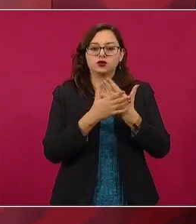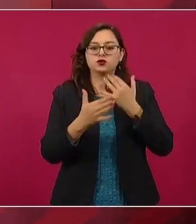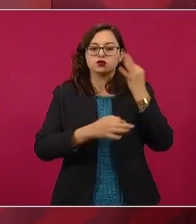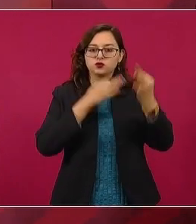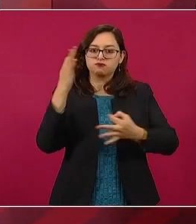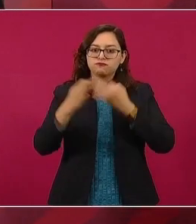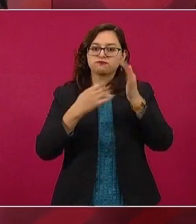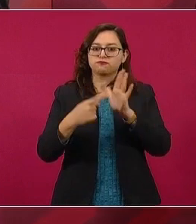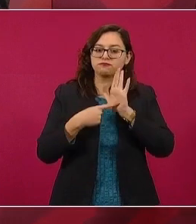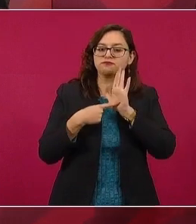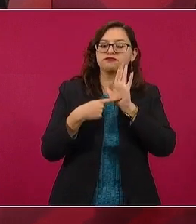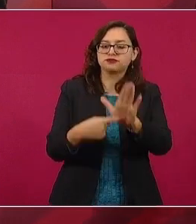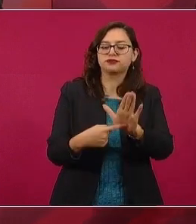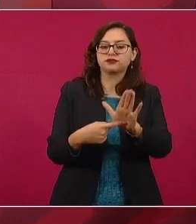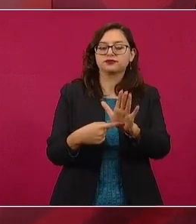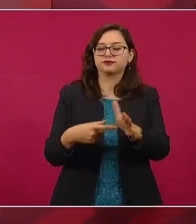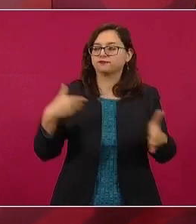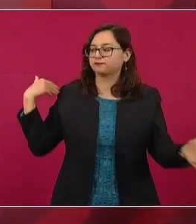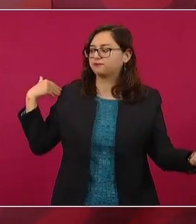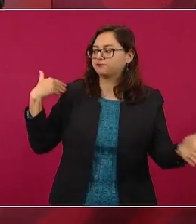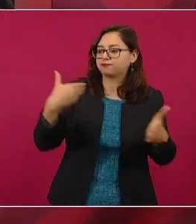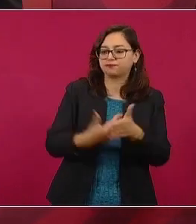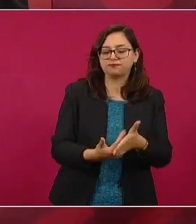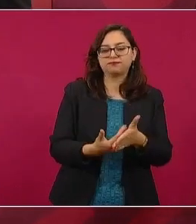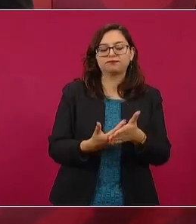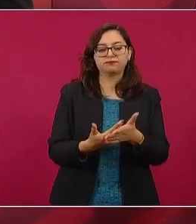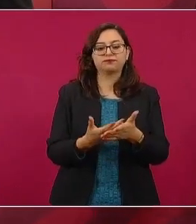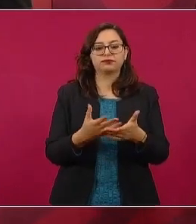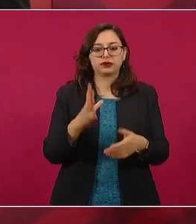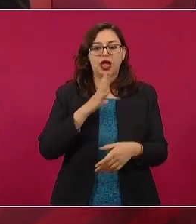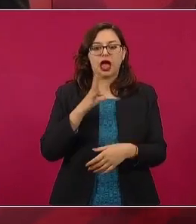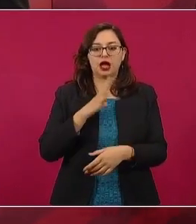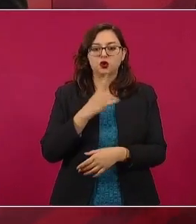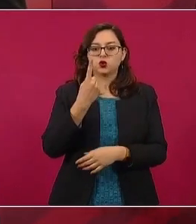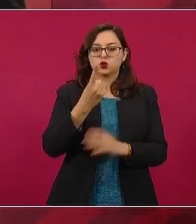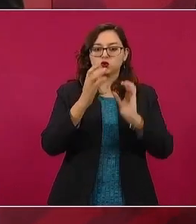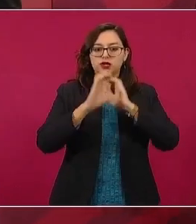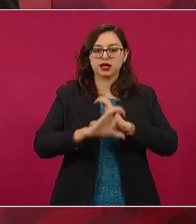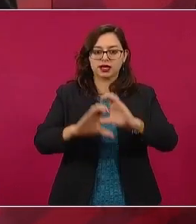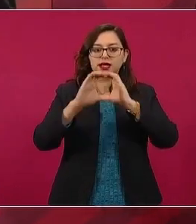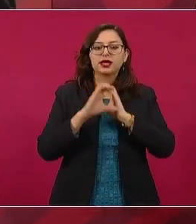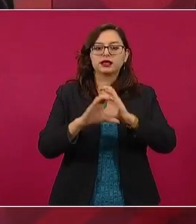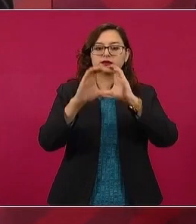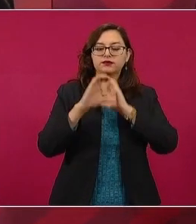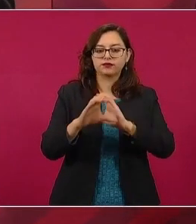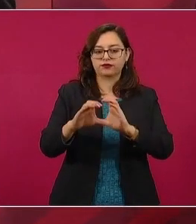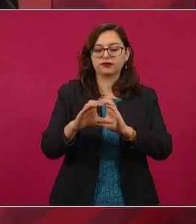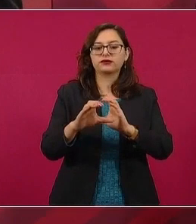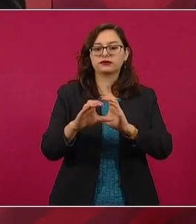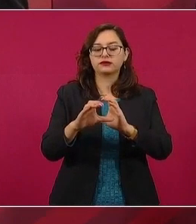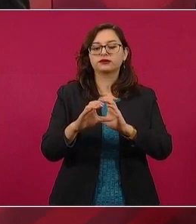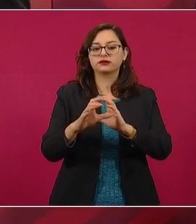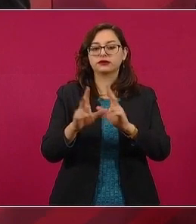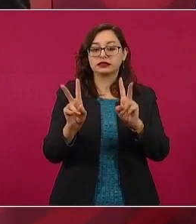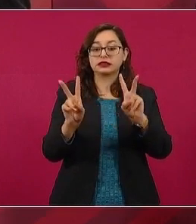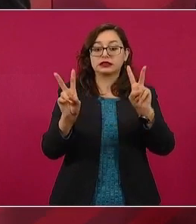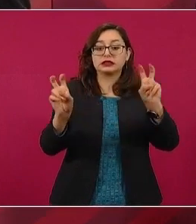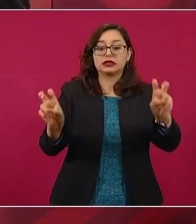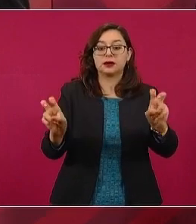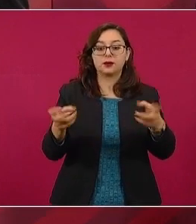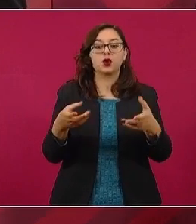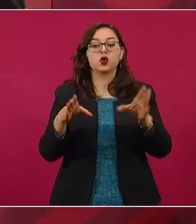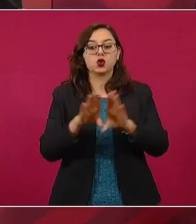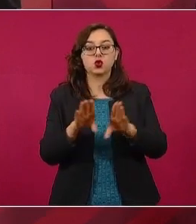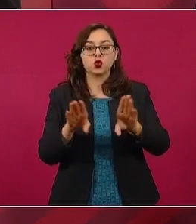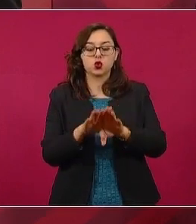última parte que se ha presentado, y donde incluso hay una canción que habla de los riesgos de incursionar en el